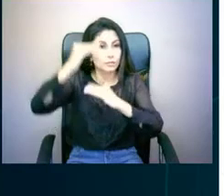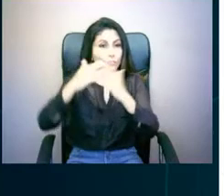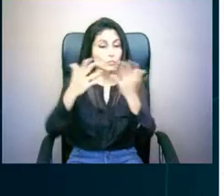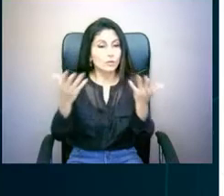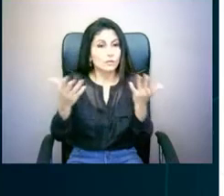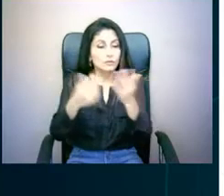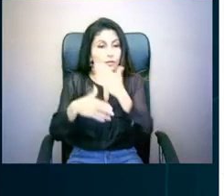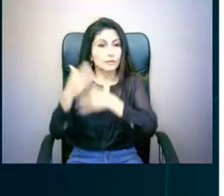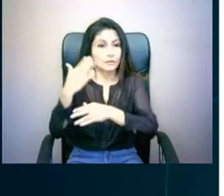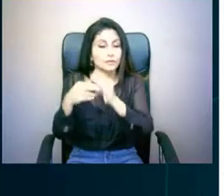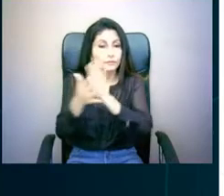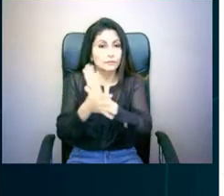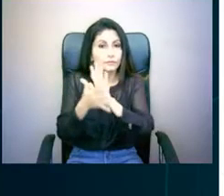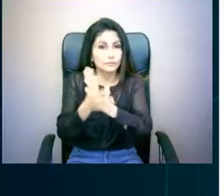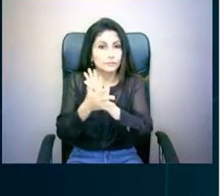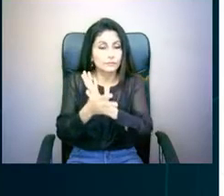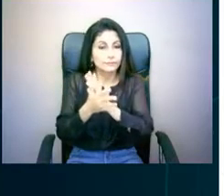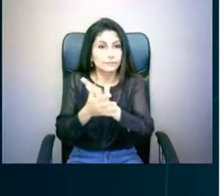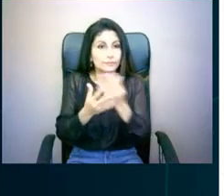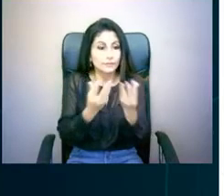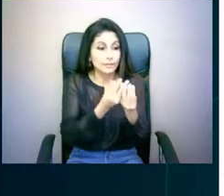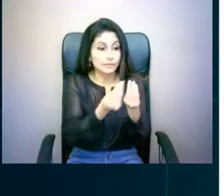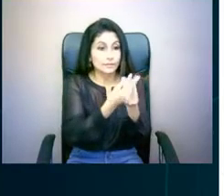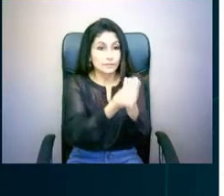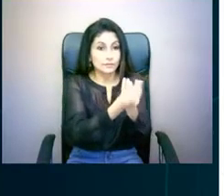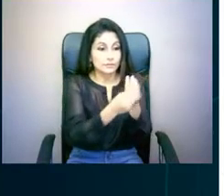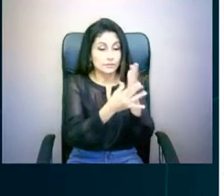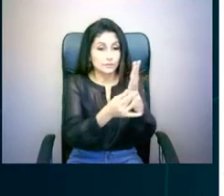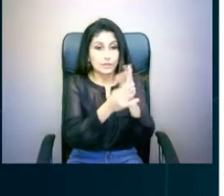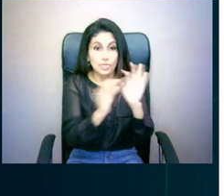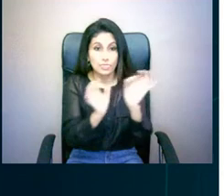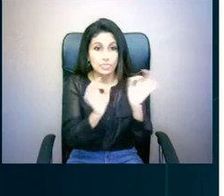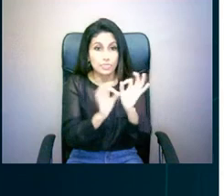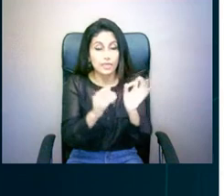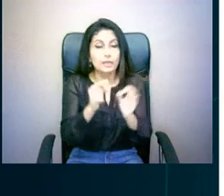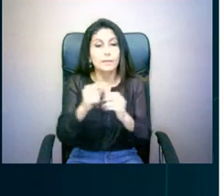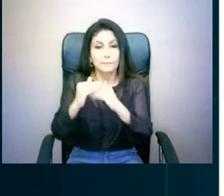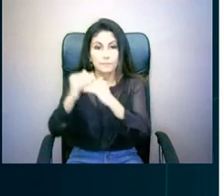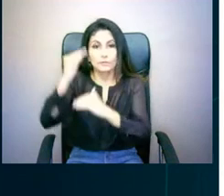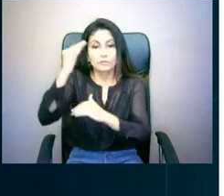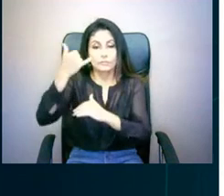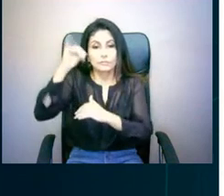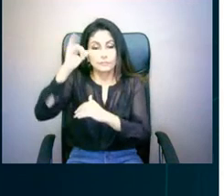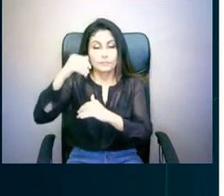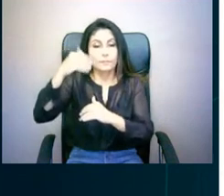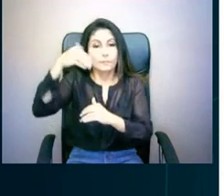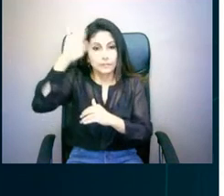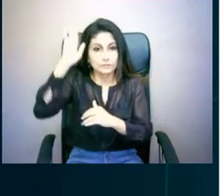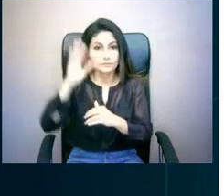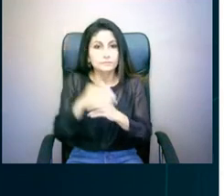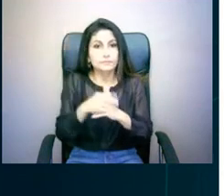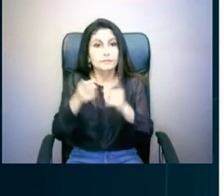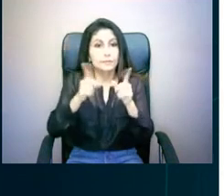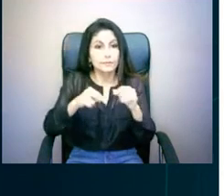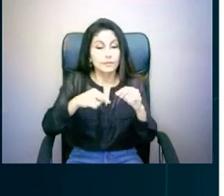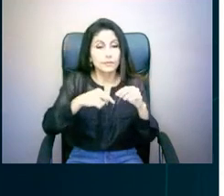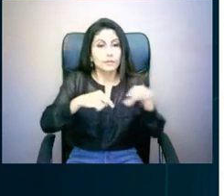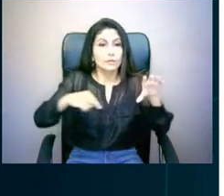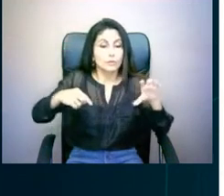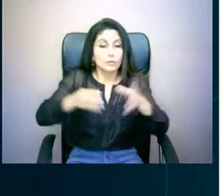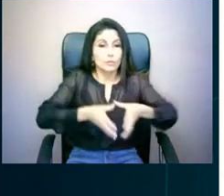dicho, sin extracción de lípidos. Luego nos sigue la aireación mecánica. Luego viene